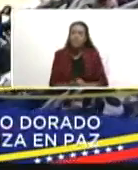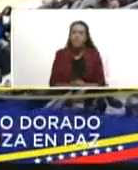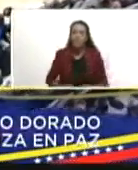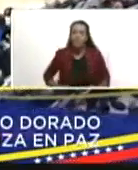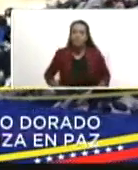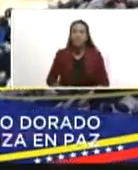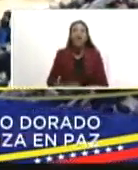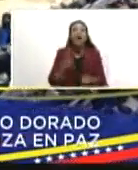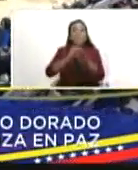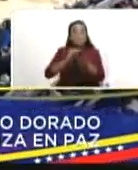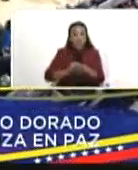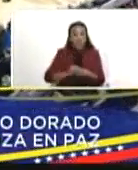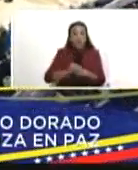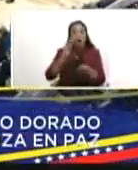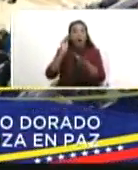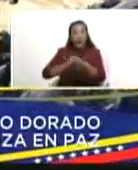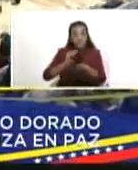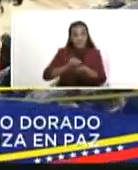anun